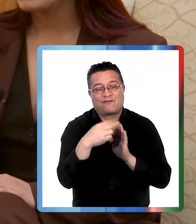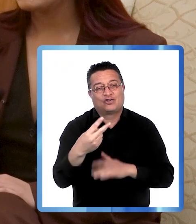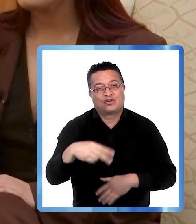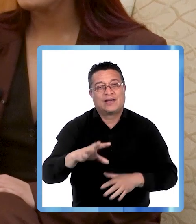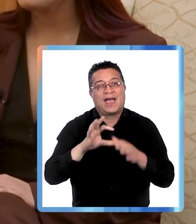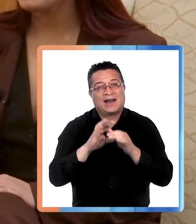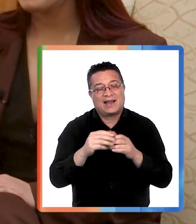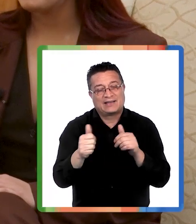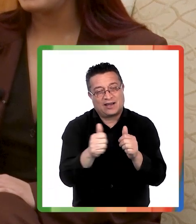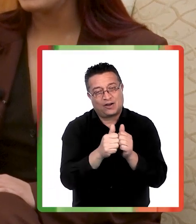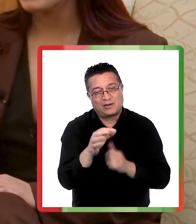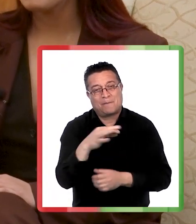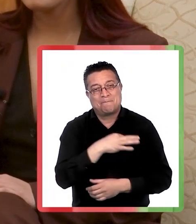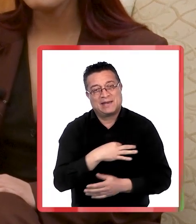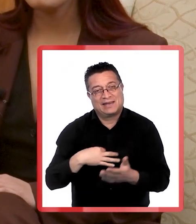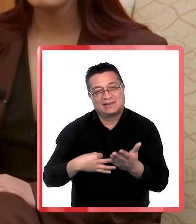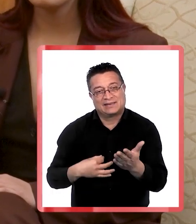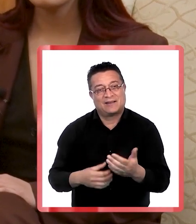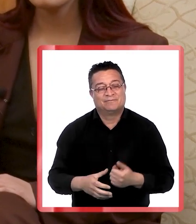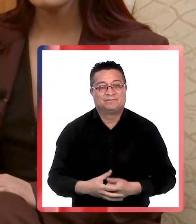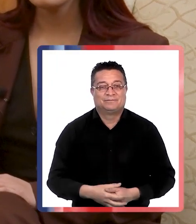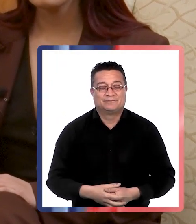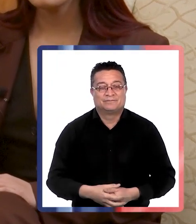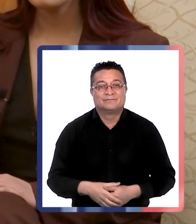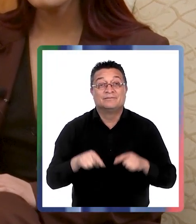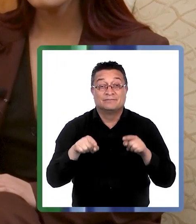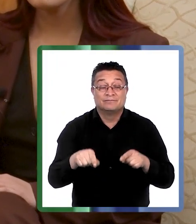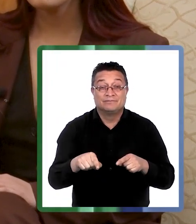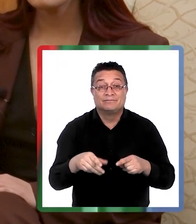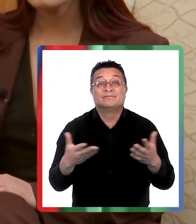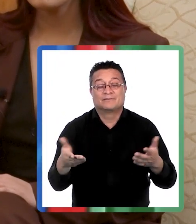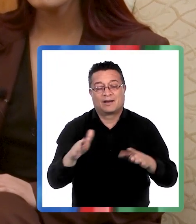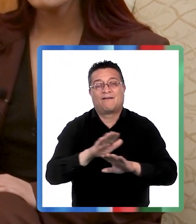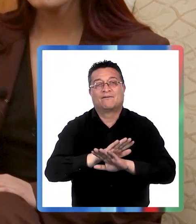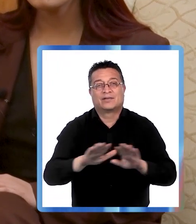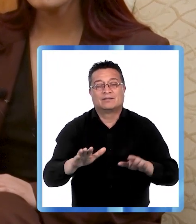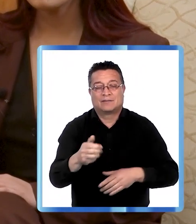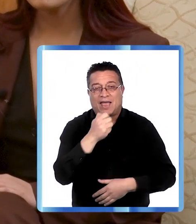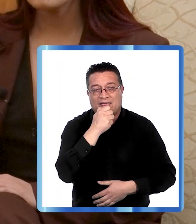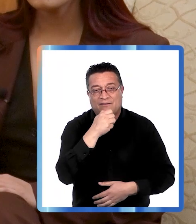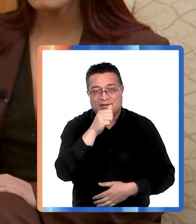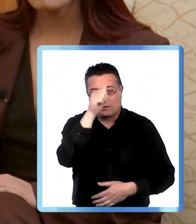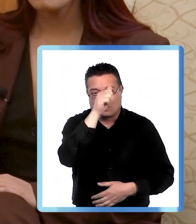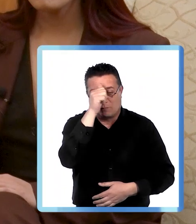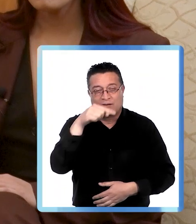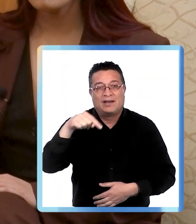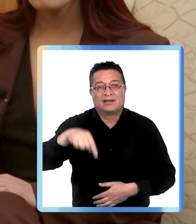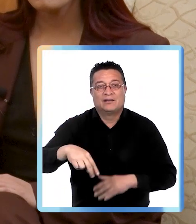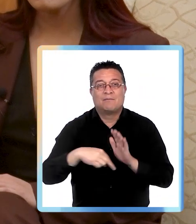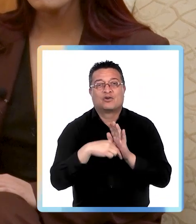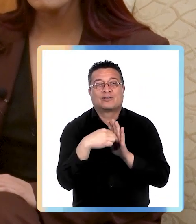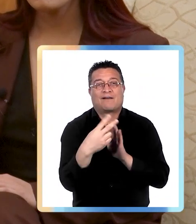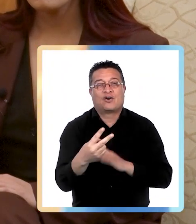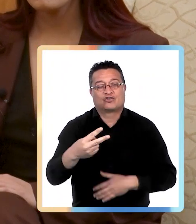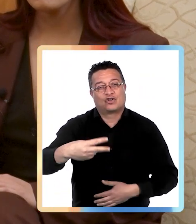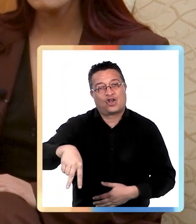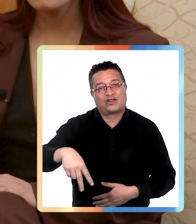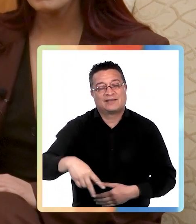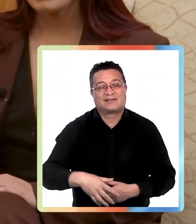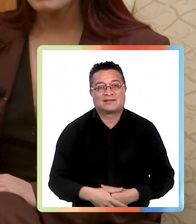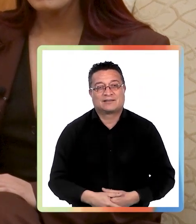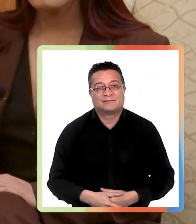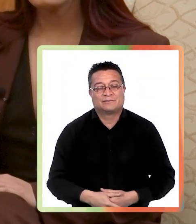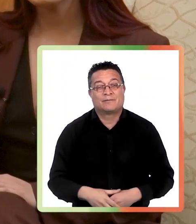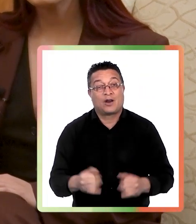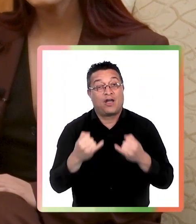Noticias. Gracias por acompañarnos, ministra. Y con esto entonces concluye la entrevista del domingo aquí en Portavoz